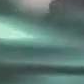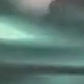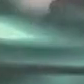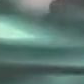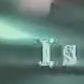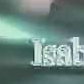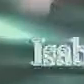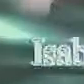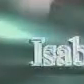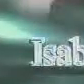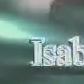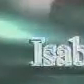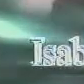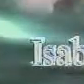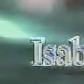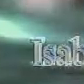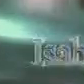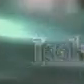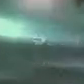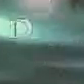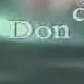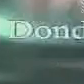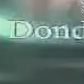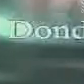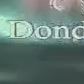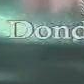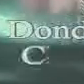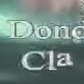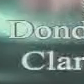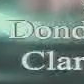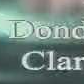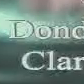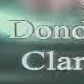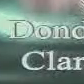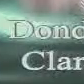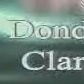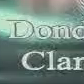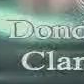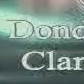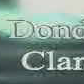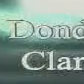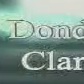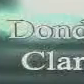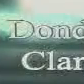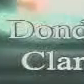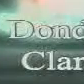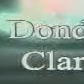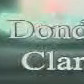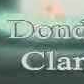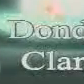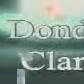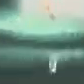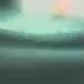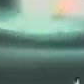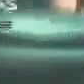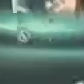En compañía de Isabel Espinosa y sus invitados especiales, donde hablamos claro y